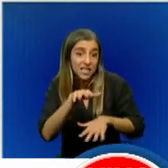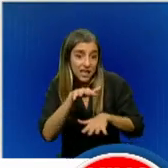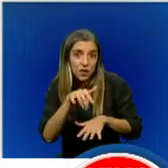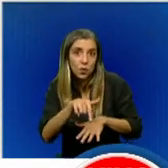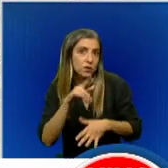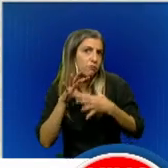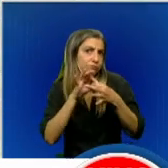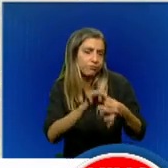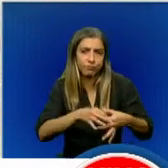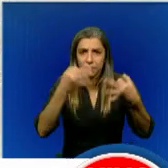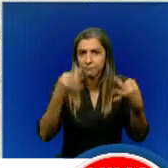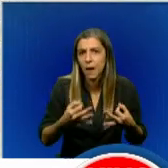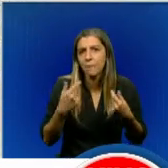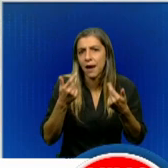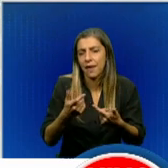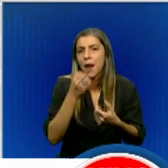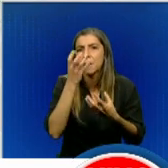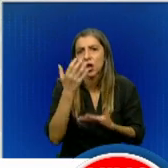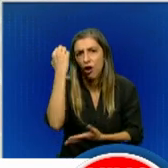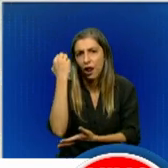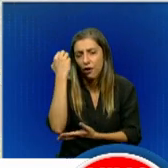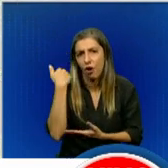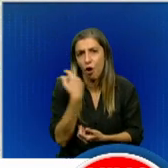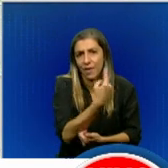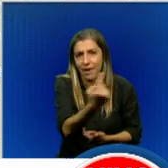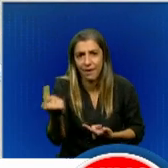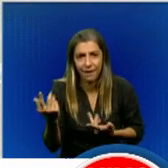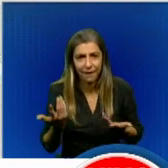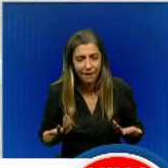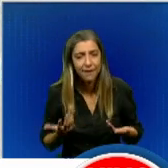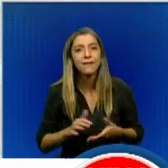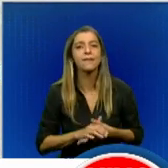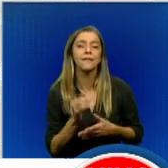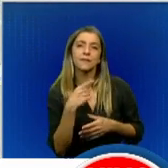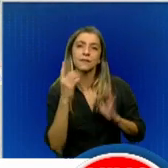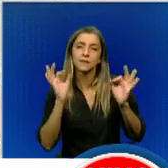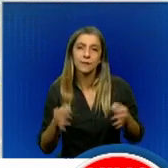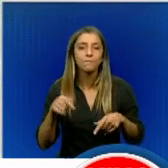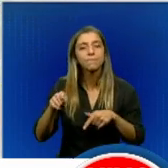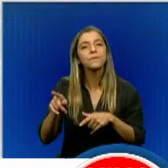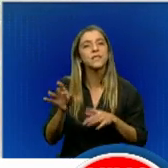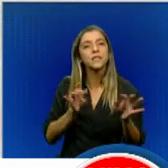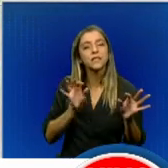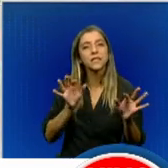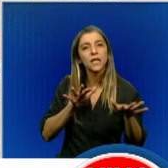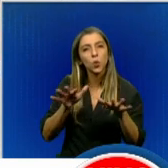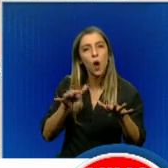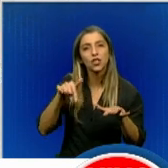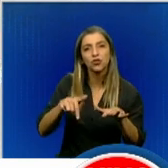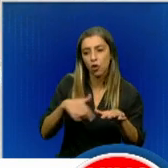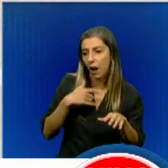porque aquí como en todo el mundo las necesarias medidas de cuidado medidas que deberemos seguir